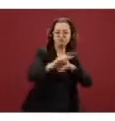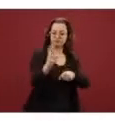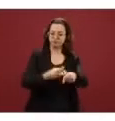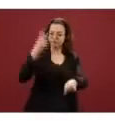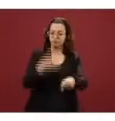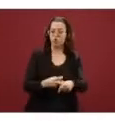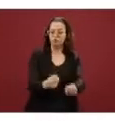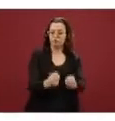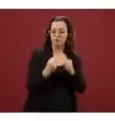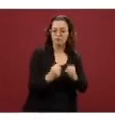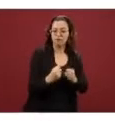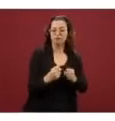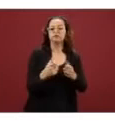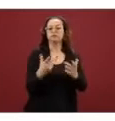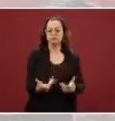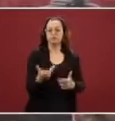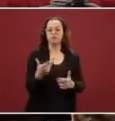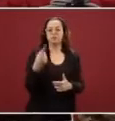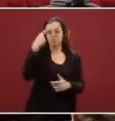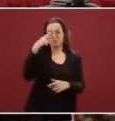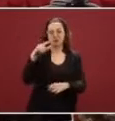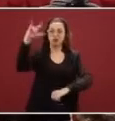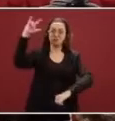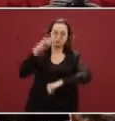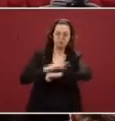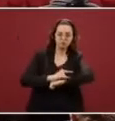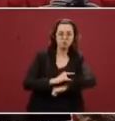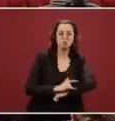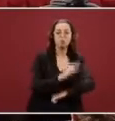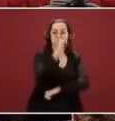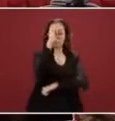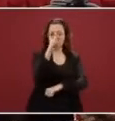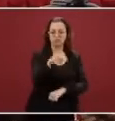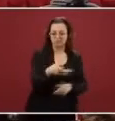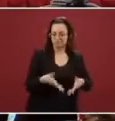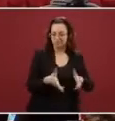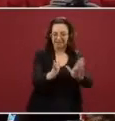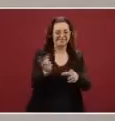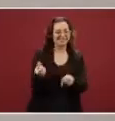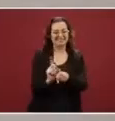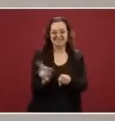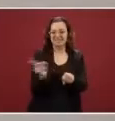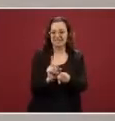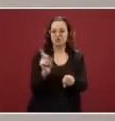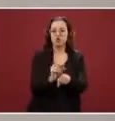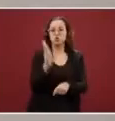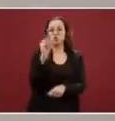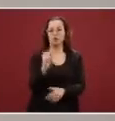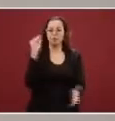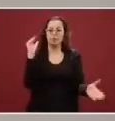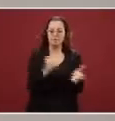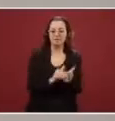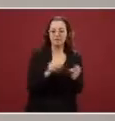alta resistencia como capa de contacto con los aterrizajes y despegues, que inclusive diariamente se están colando 9.000 metros